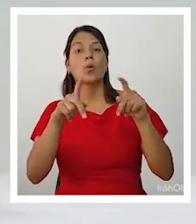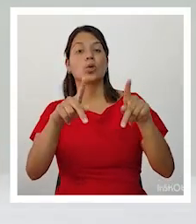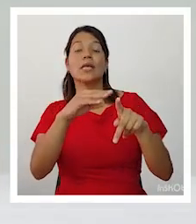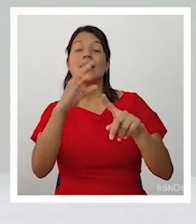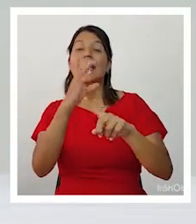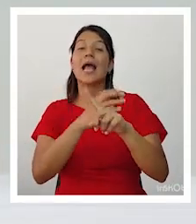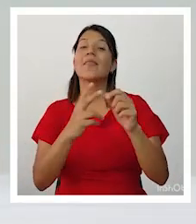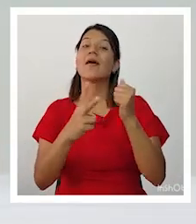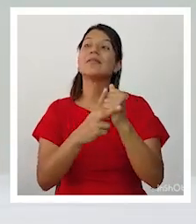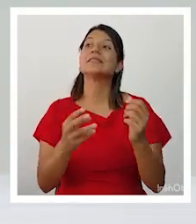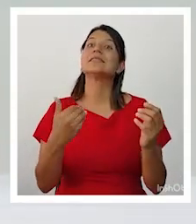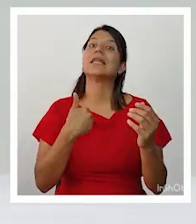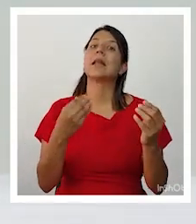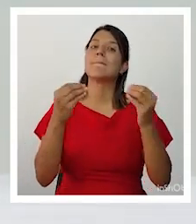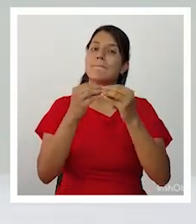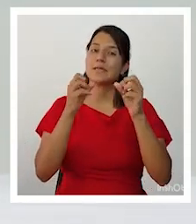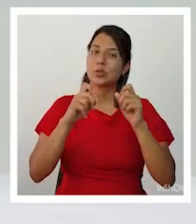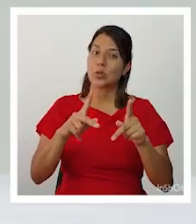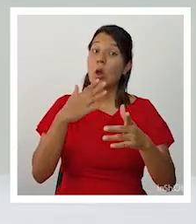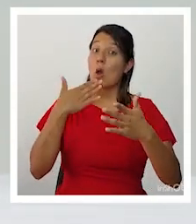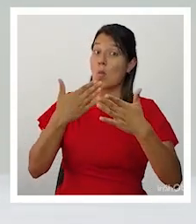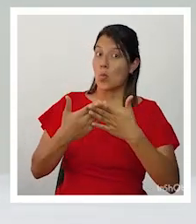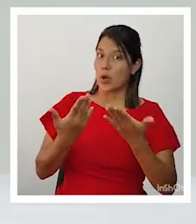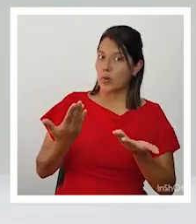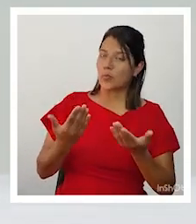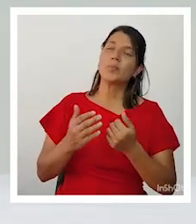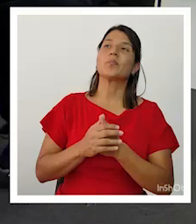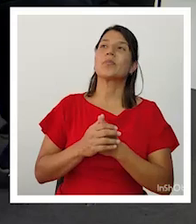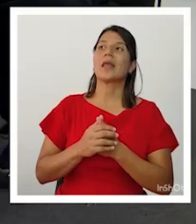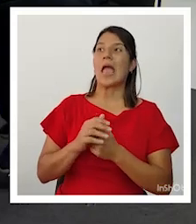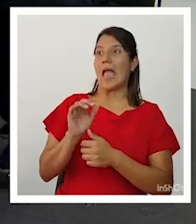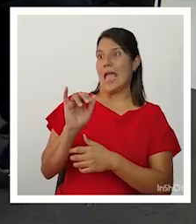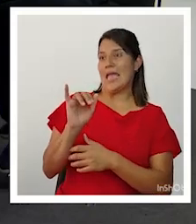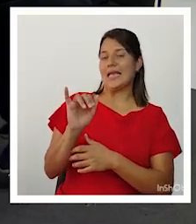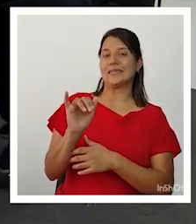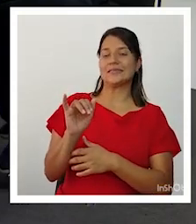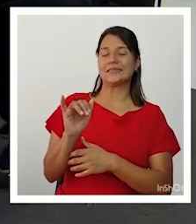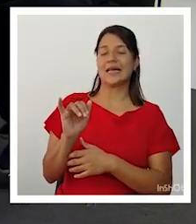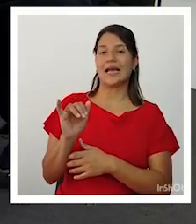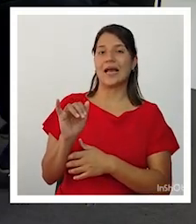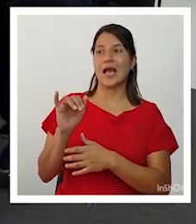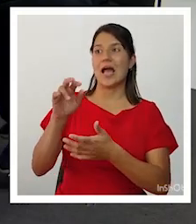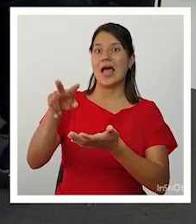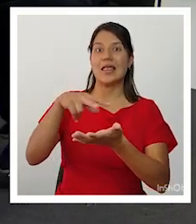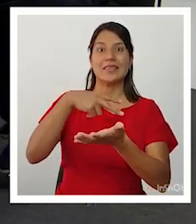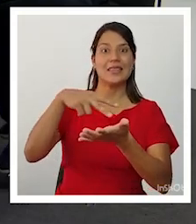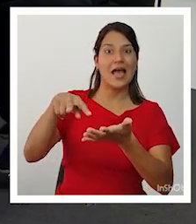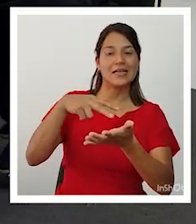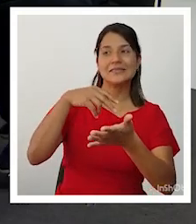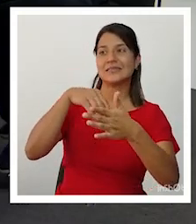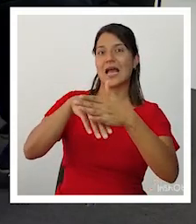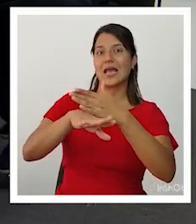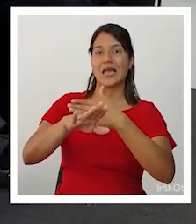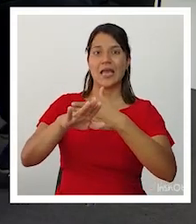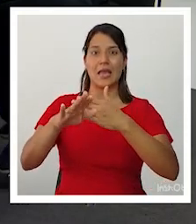sean más. Bueno, y es que este fenómeno de danzar en los barrios trasciende,